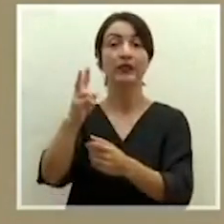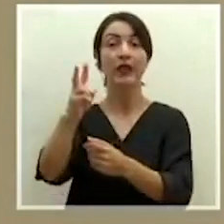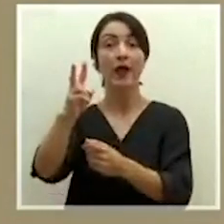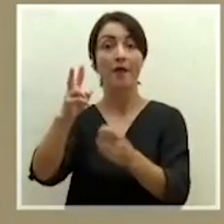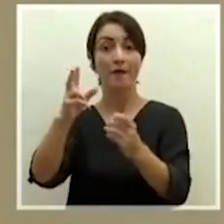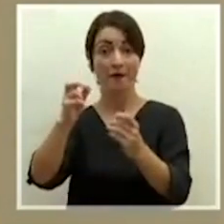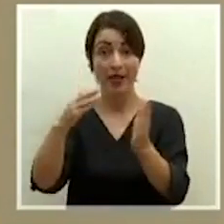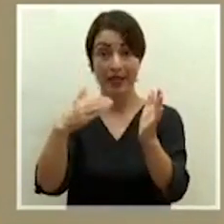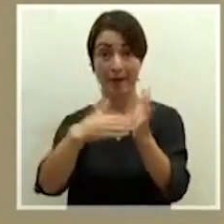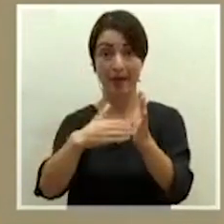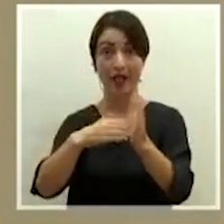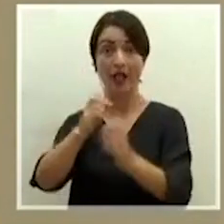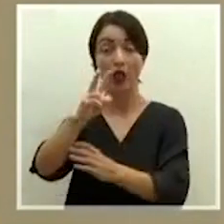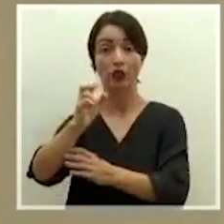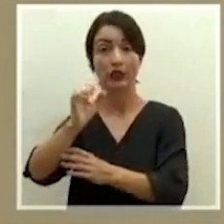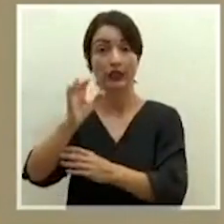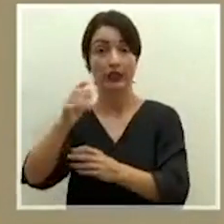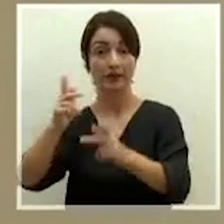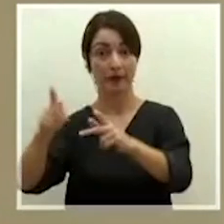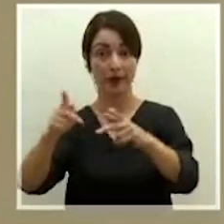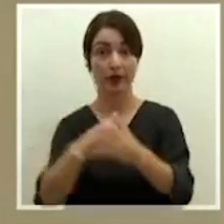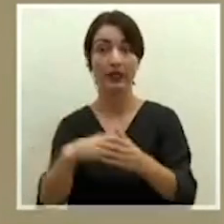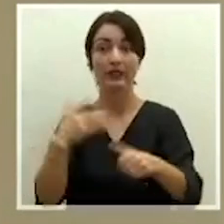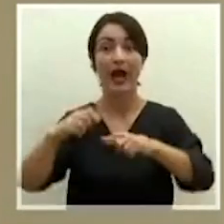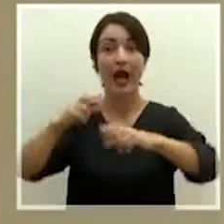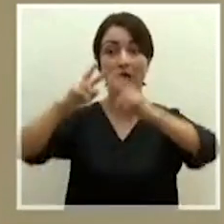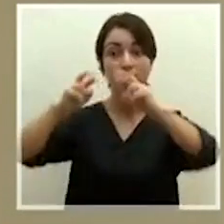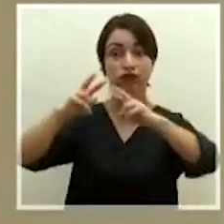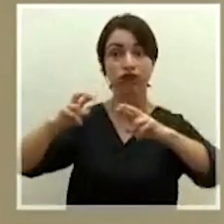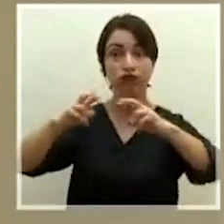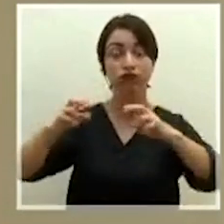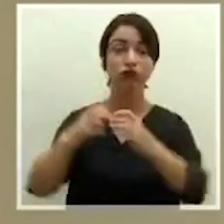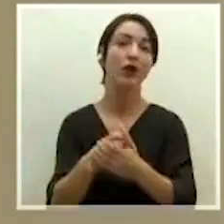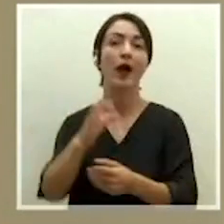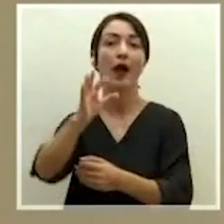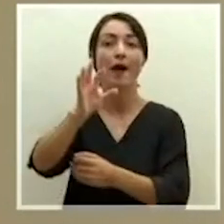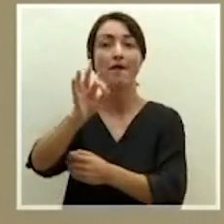20.297 personas y se han procesado un total de